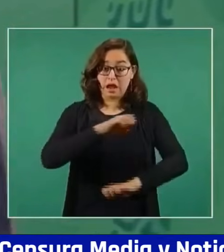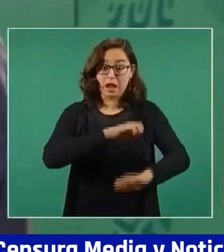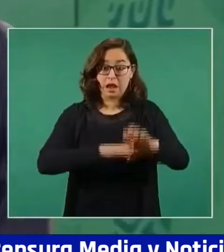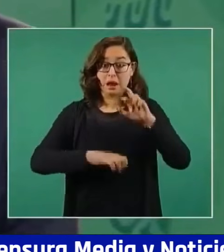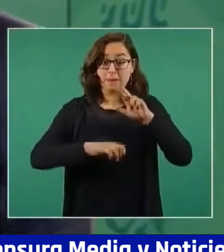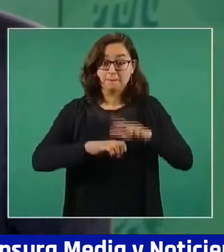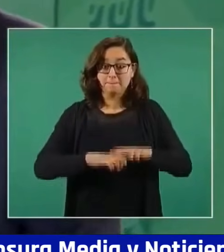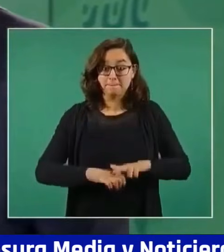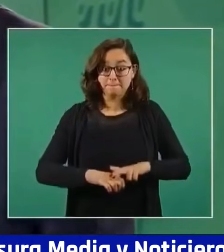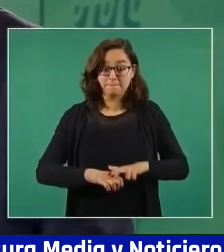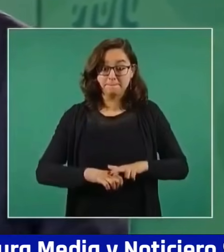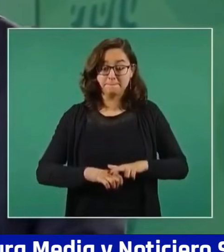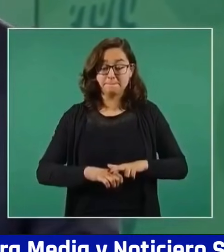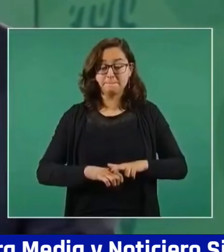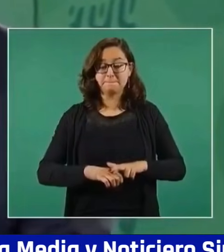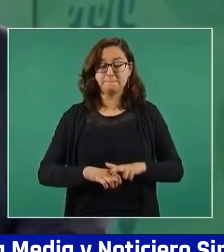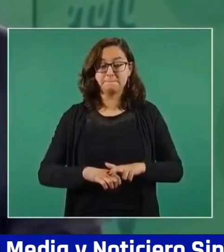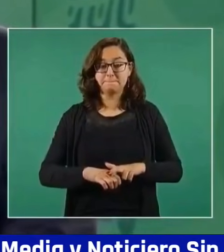de